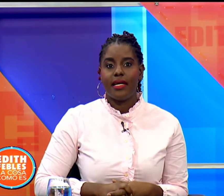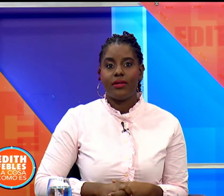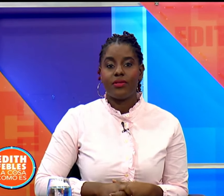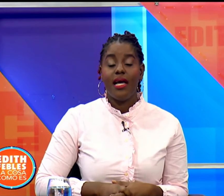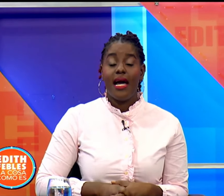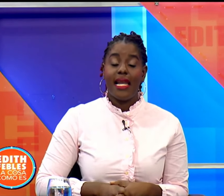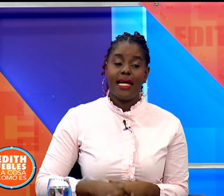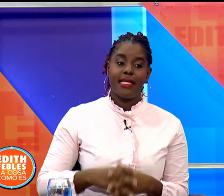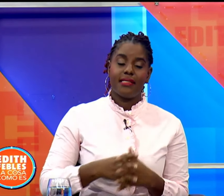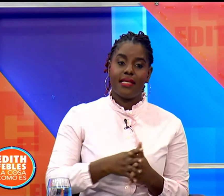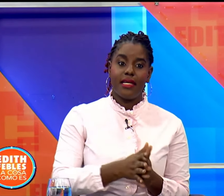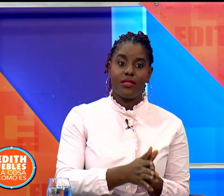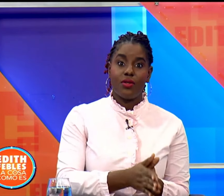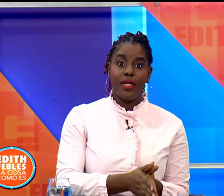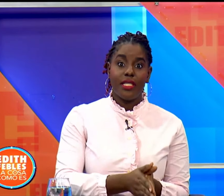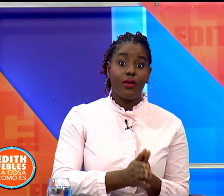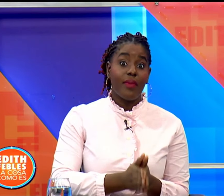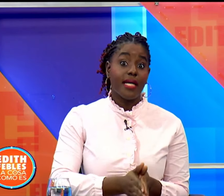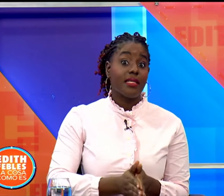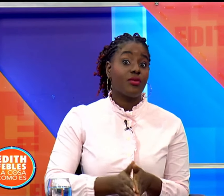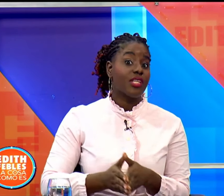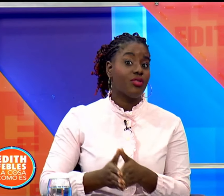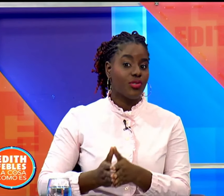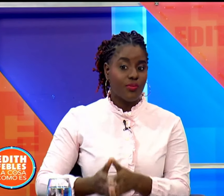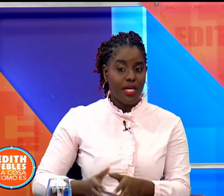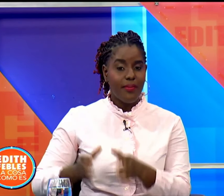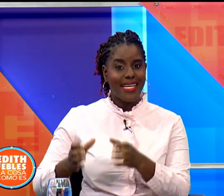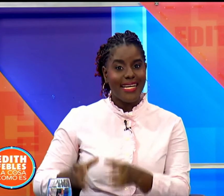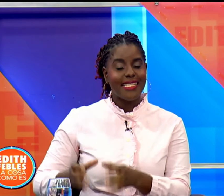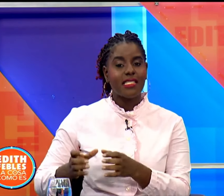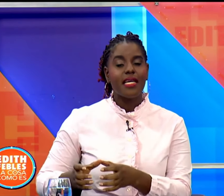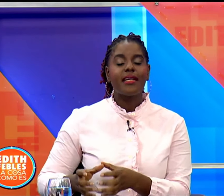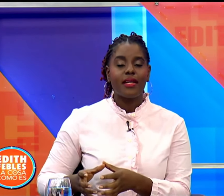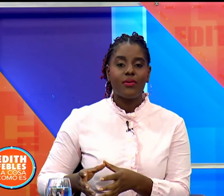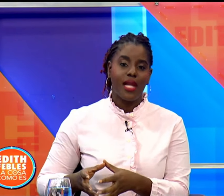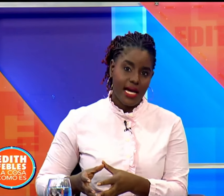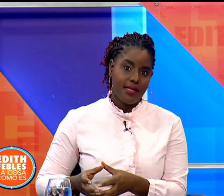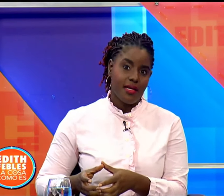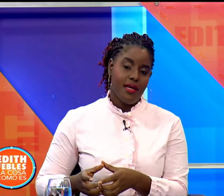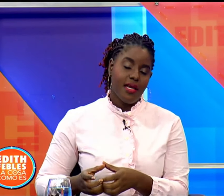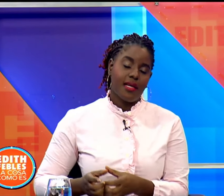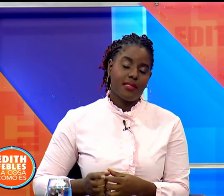de Extranjeros, a la que se sometieron más de 200,000 migrantes